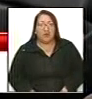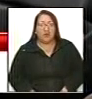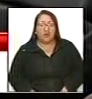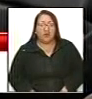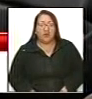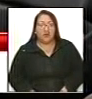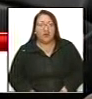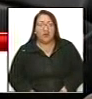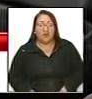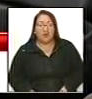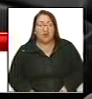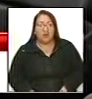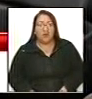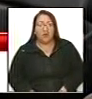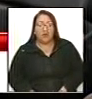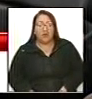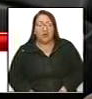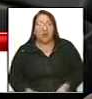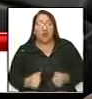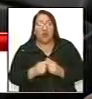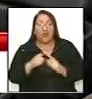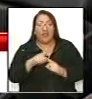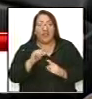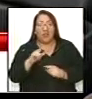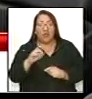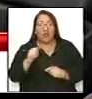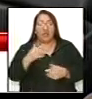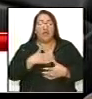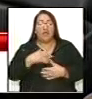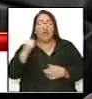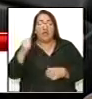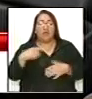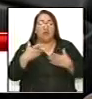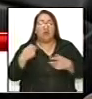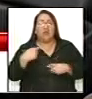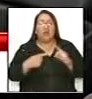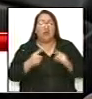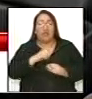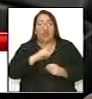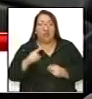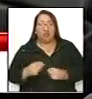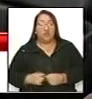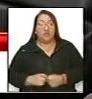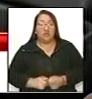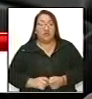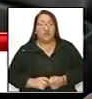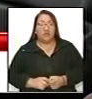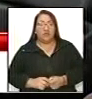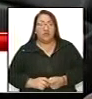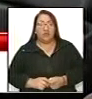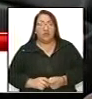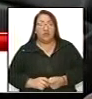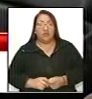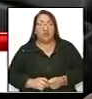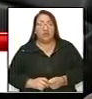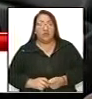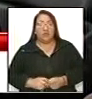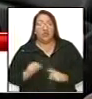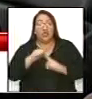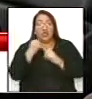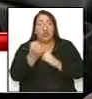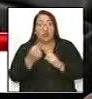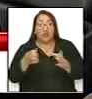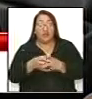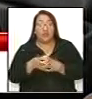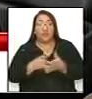amicus curiae de los titulares de los derechos en lo que pueden ser denuncias. Por ejemplo, una sociedad de gestión colectiva